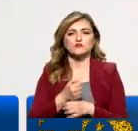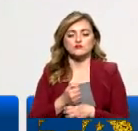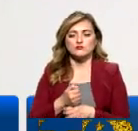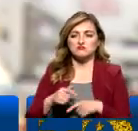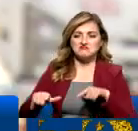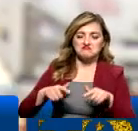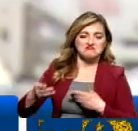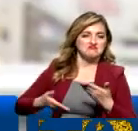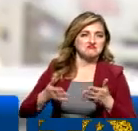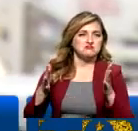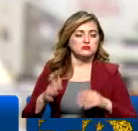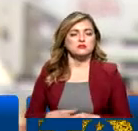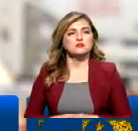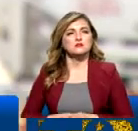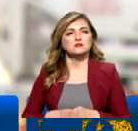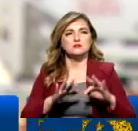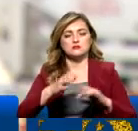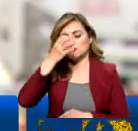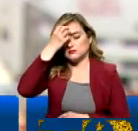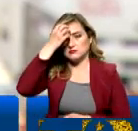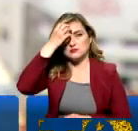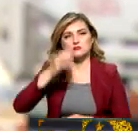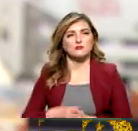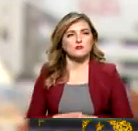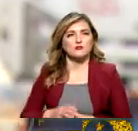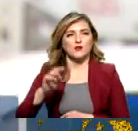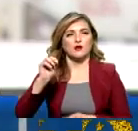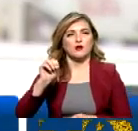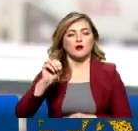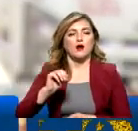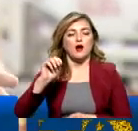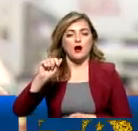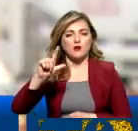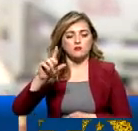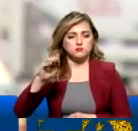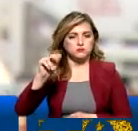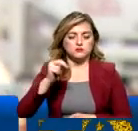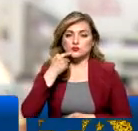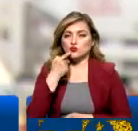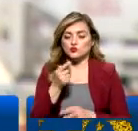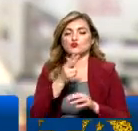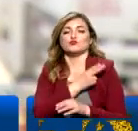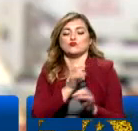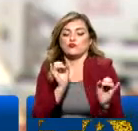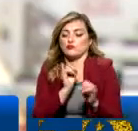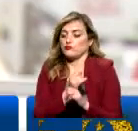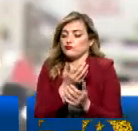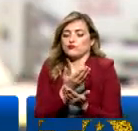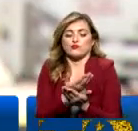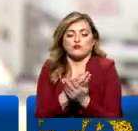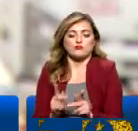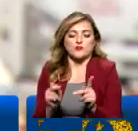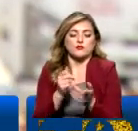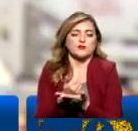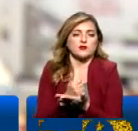convivencia por obvias razones. Según el secretario de Educación Superior, Agustín Albán, es importante que tanto universidades como institutos presenten sus